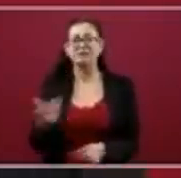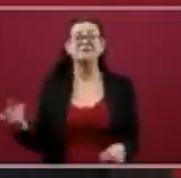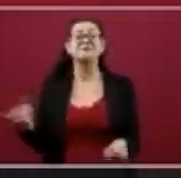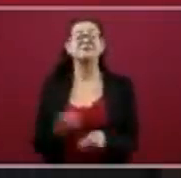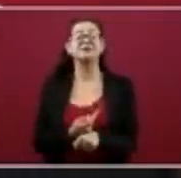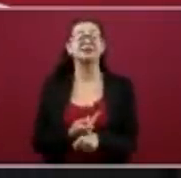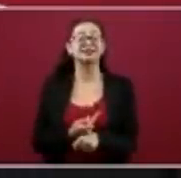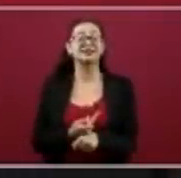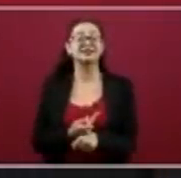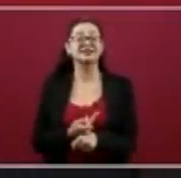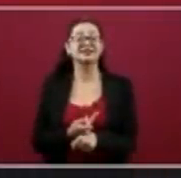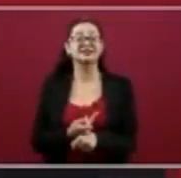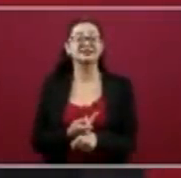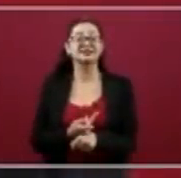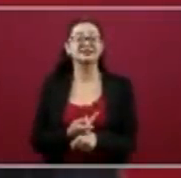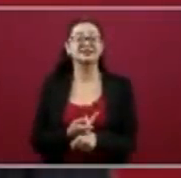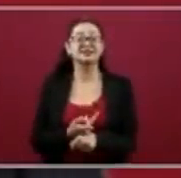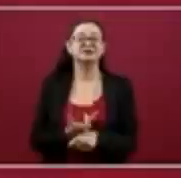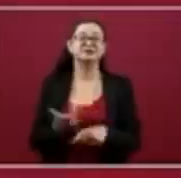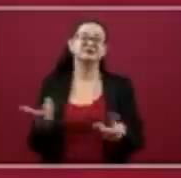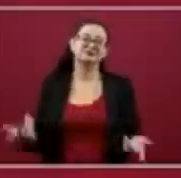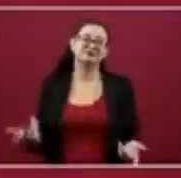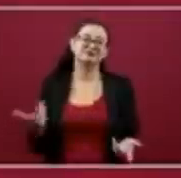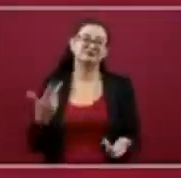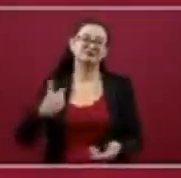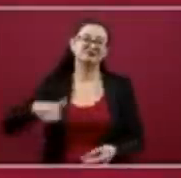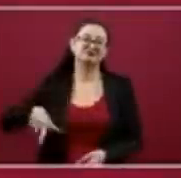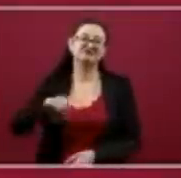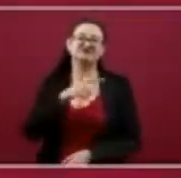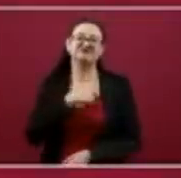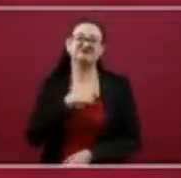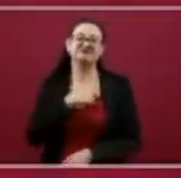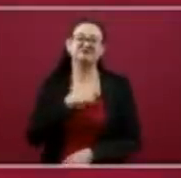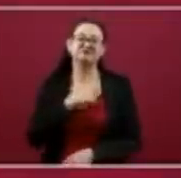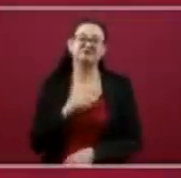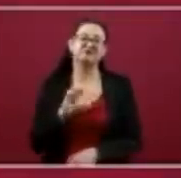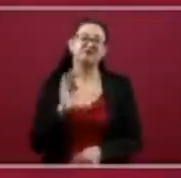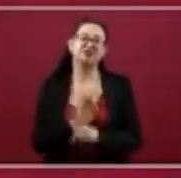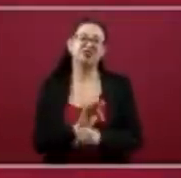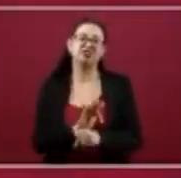estaríamos siendo encubridores.